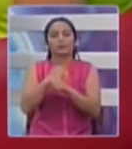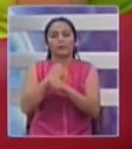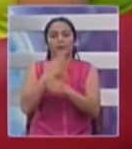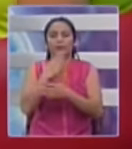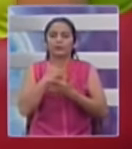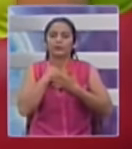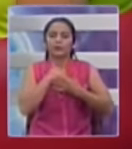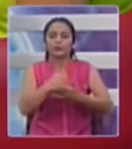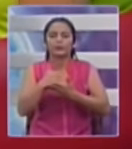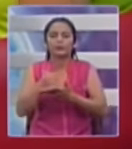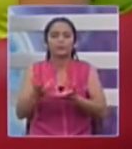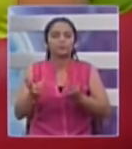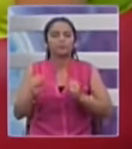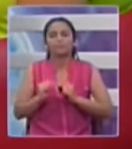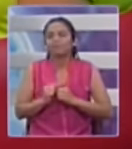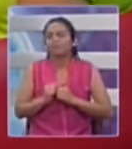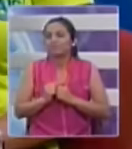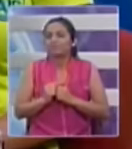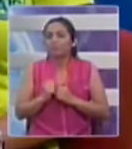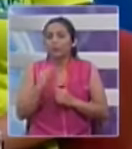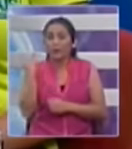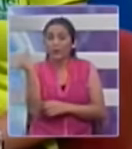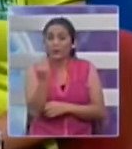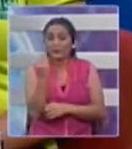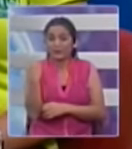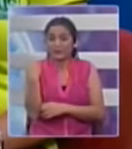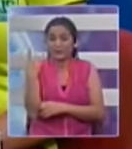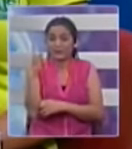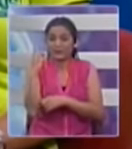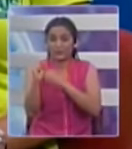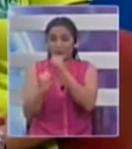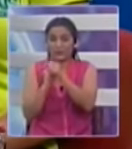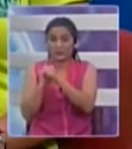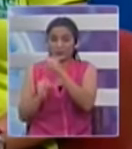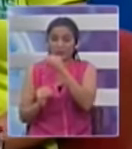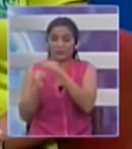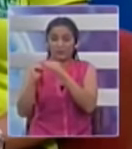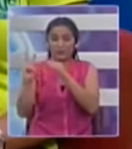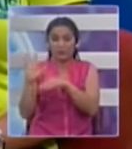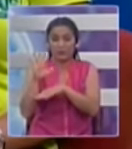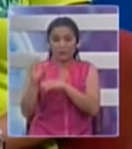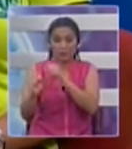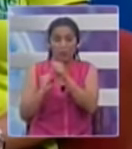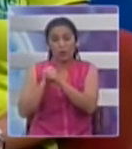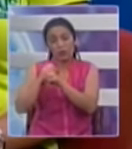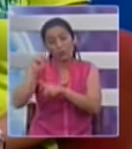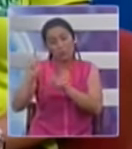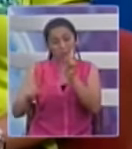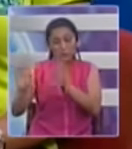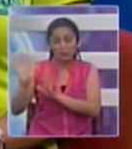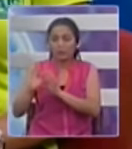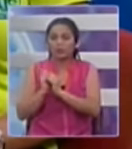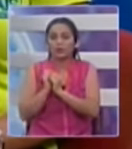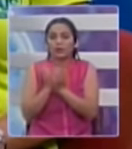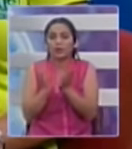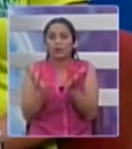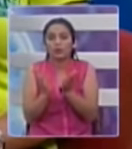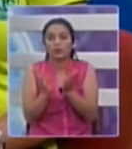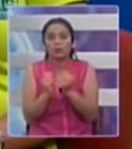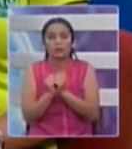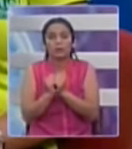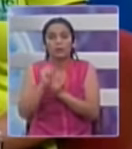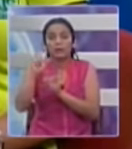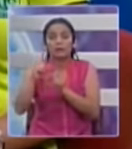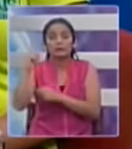que los jóvenes accedan entre 18 y 25 años, que es lo que nos dice el Instituto de Censos y Estadísticas, que es donde tenemos